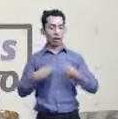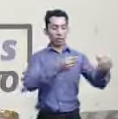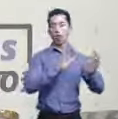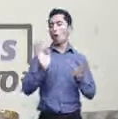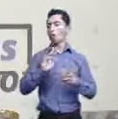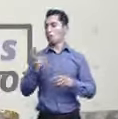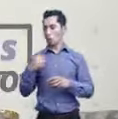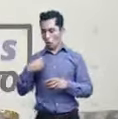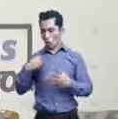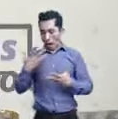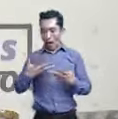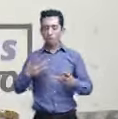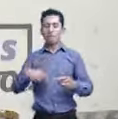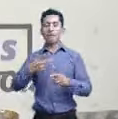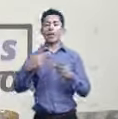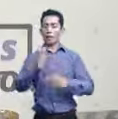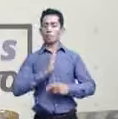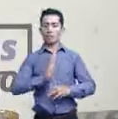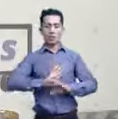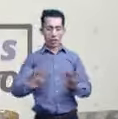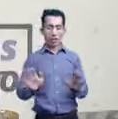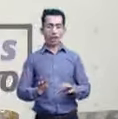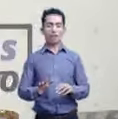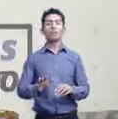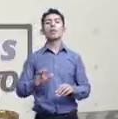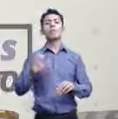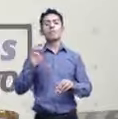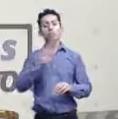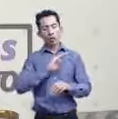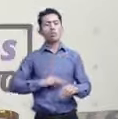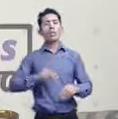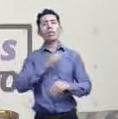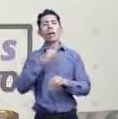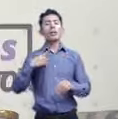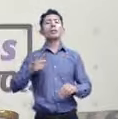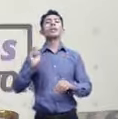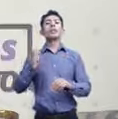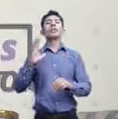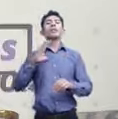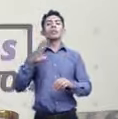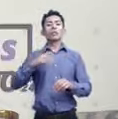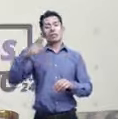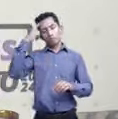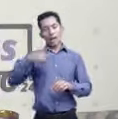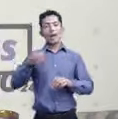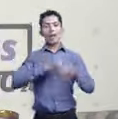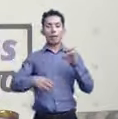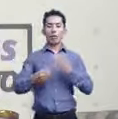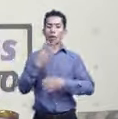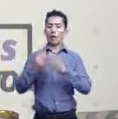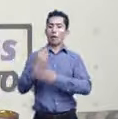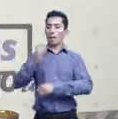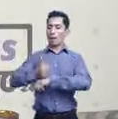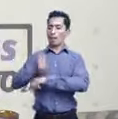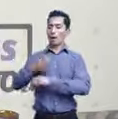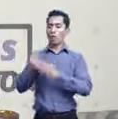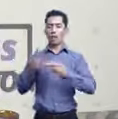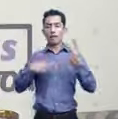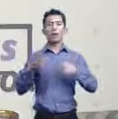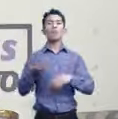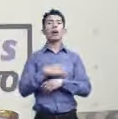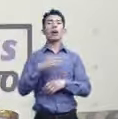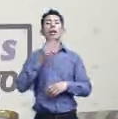se generarán nuevos empleos. Además, nosotros como municipio debemos de convertirnos en una incubadora de empresas. ¿Por qué? No podemos